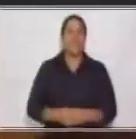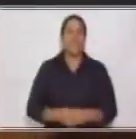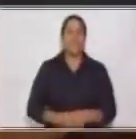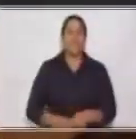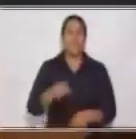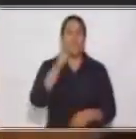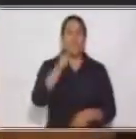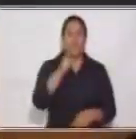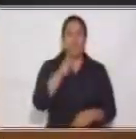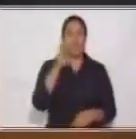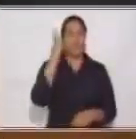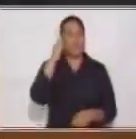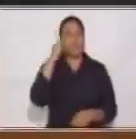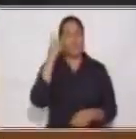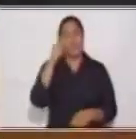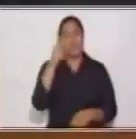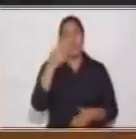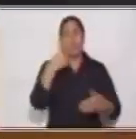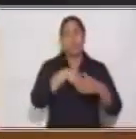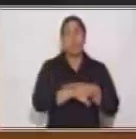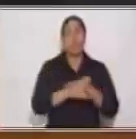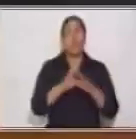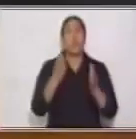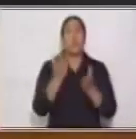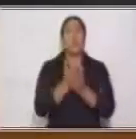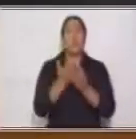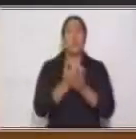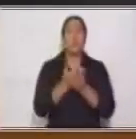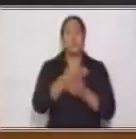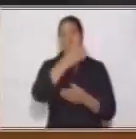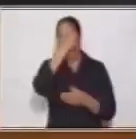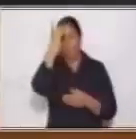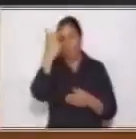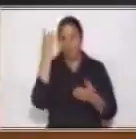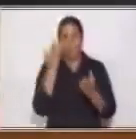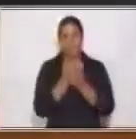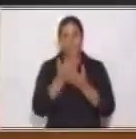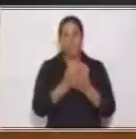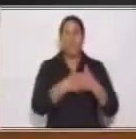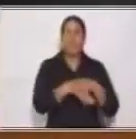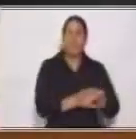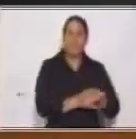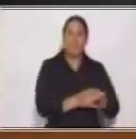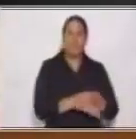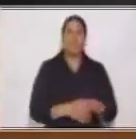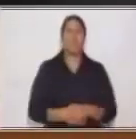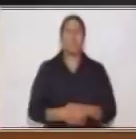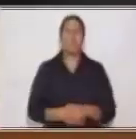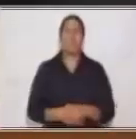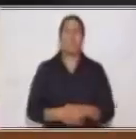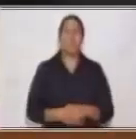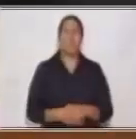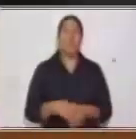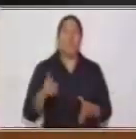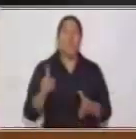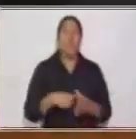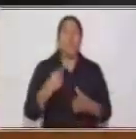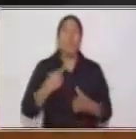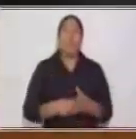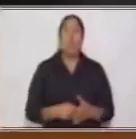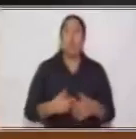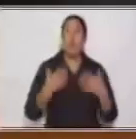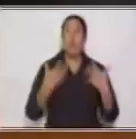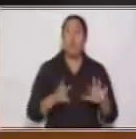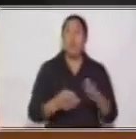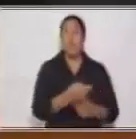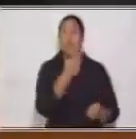Ten presente siempre guardar tus ejercicios, como se los había dicho, para el momento que volvamos